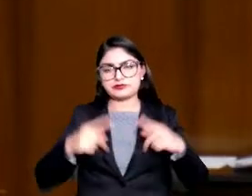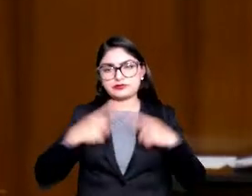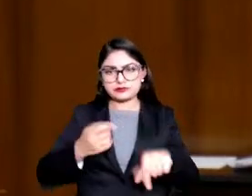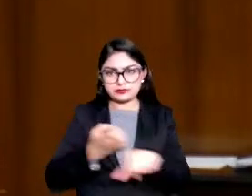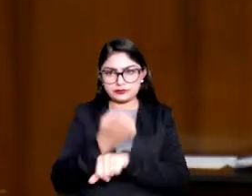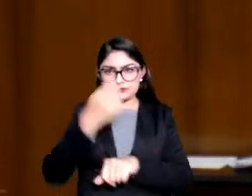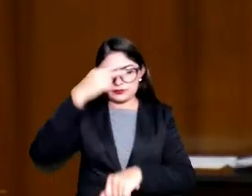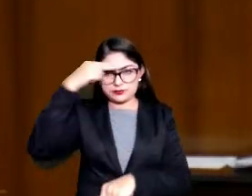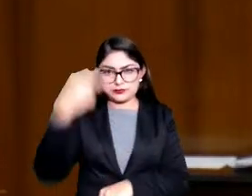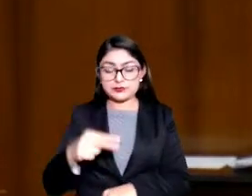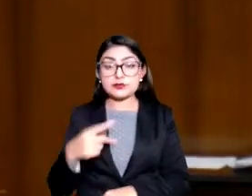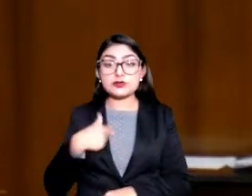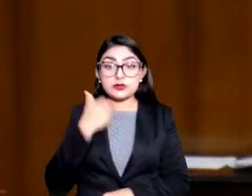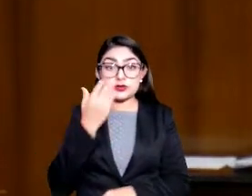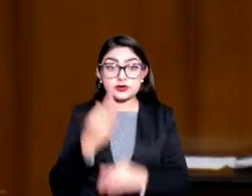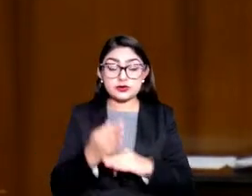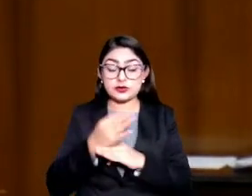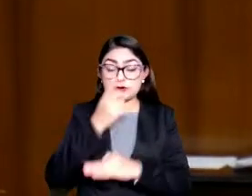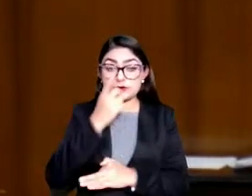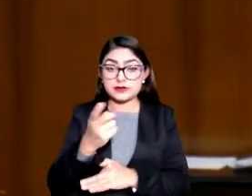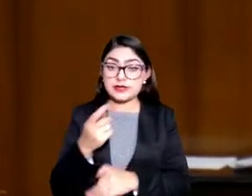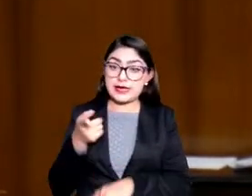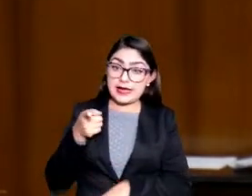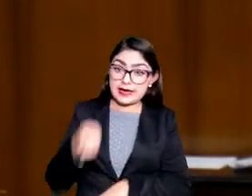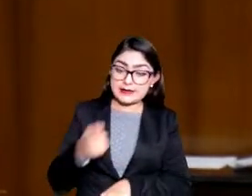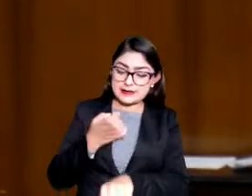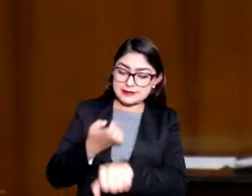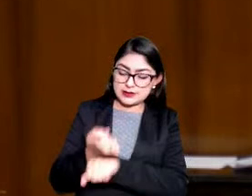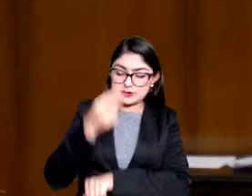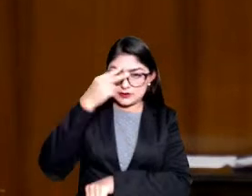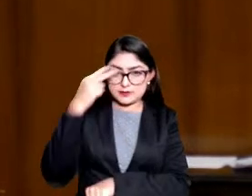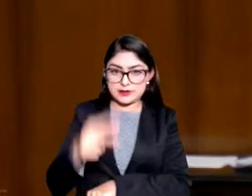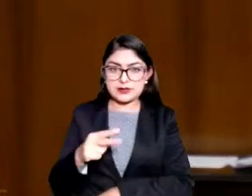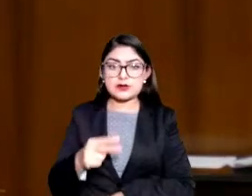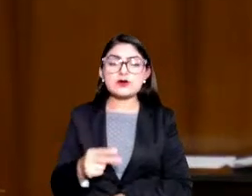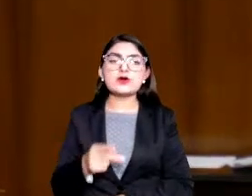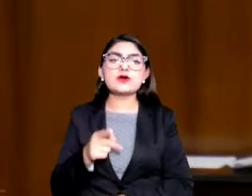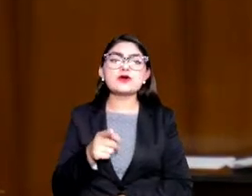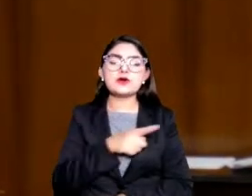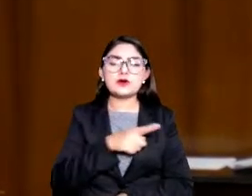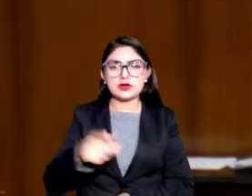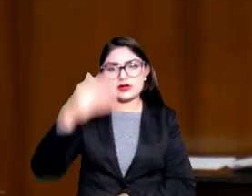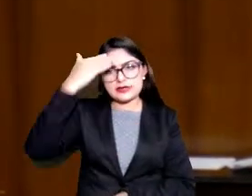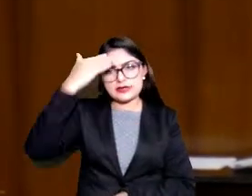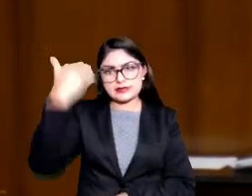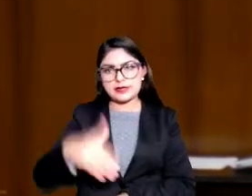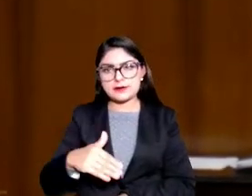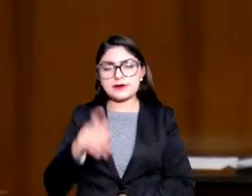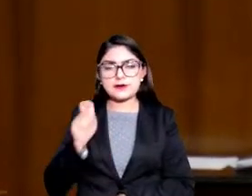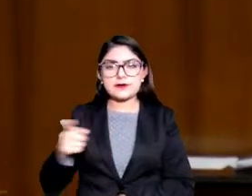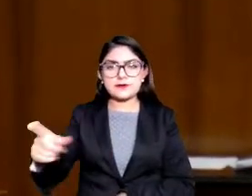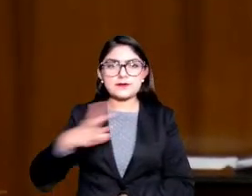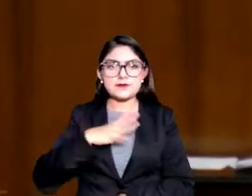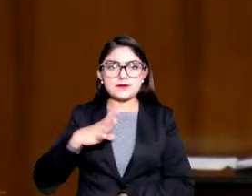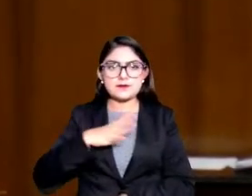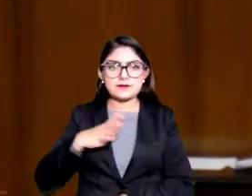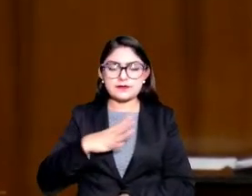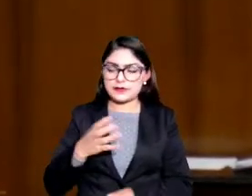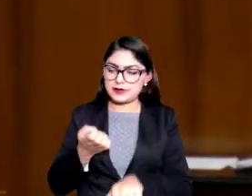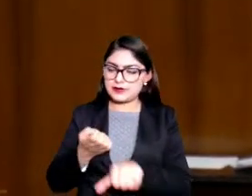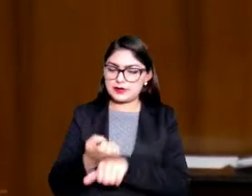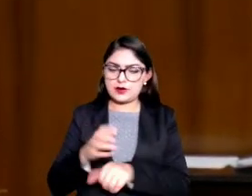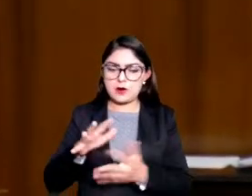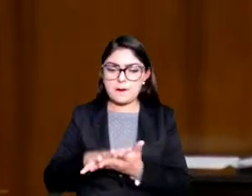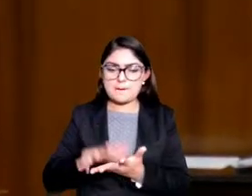el Estado de México en este momento, y ustedes tienen conciencia clara de ellas, es uno de los estados con mayor